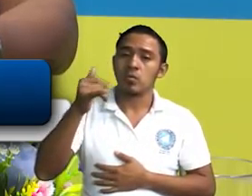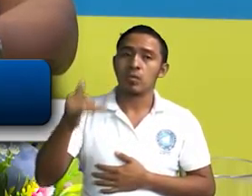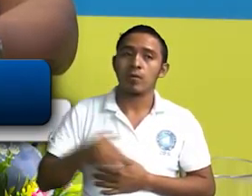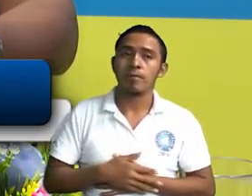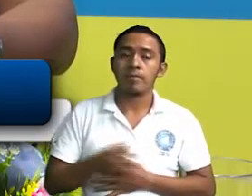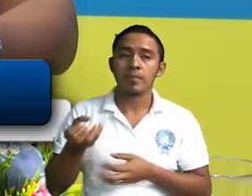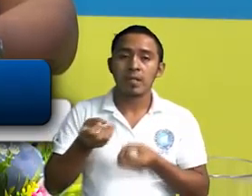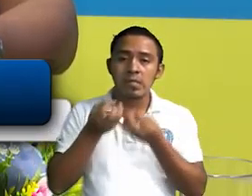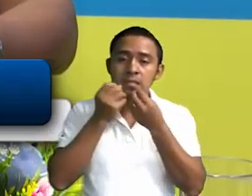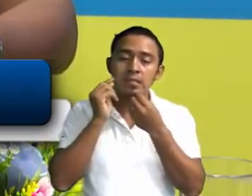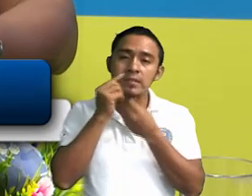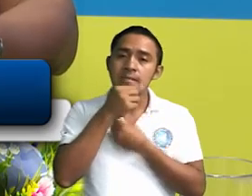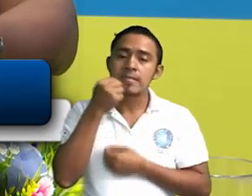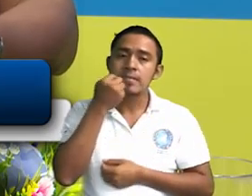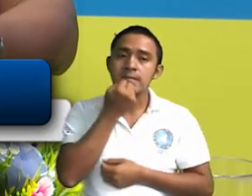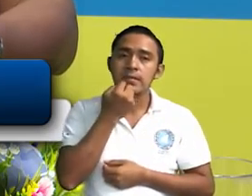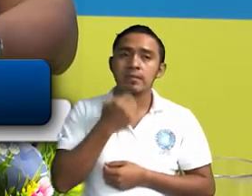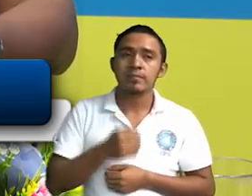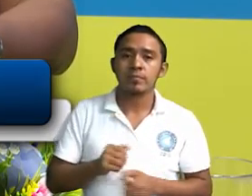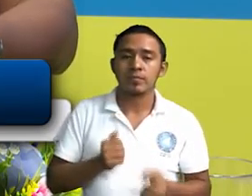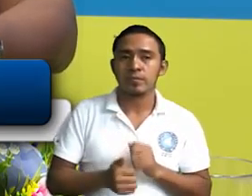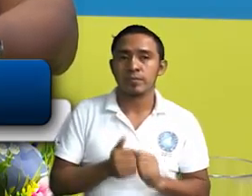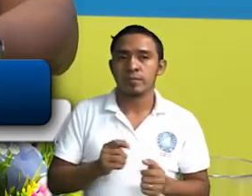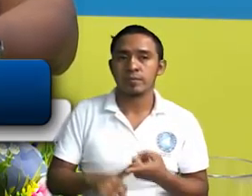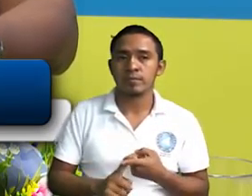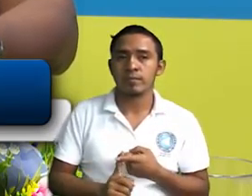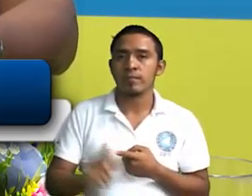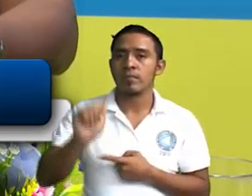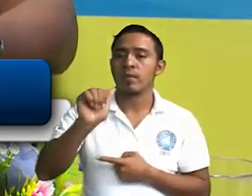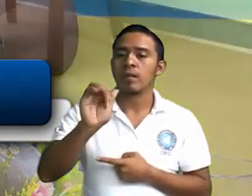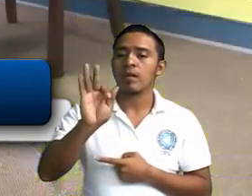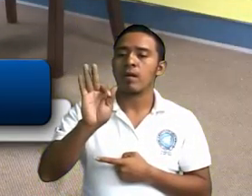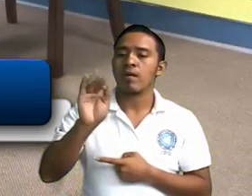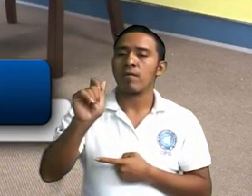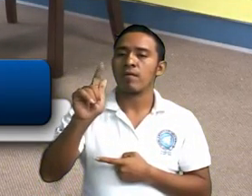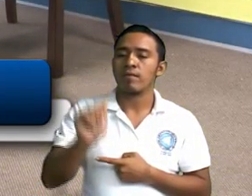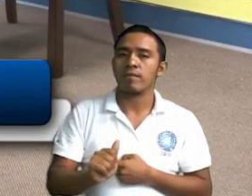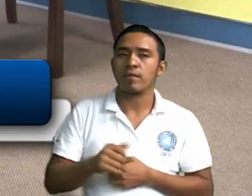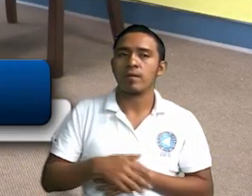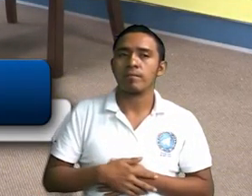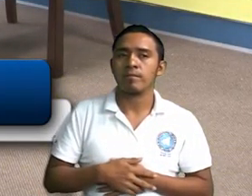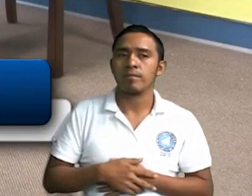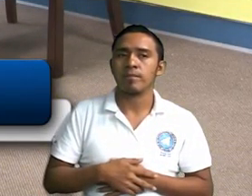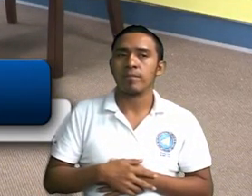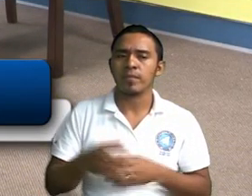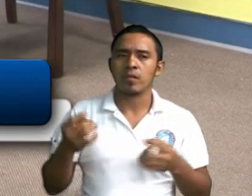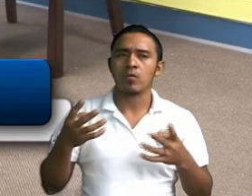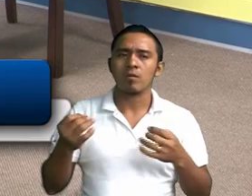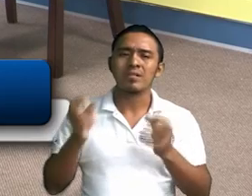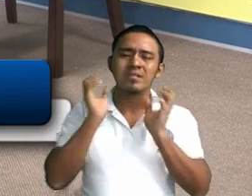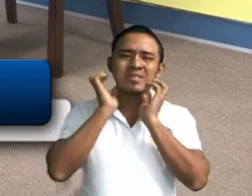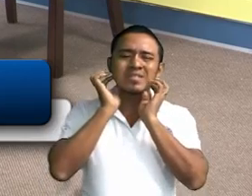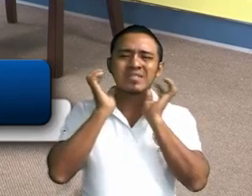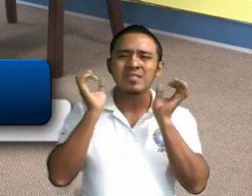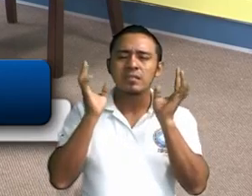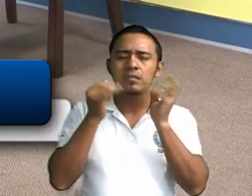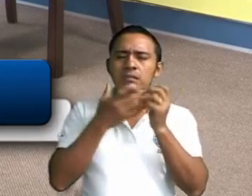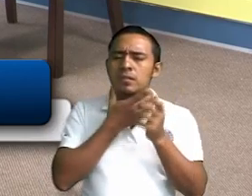alteraciones bucales que presentan son por ejemplo la hasta que son las altas también tienen dolor en la mandíbula como usted decía